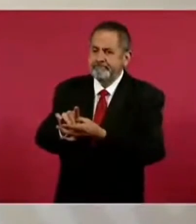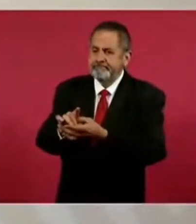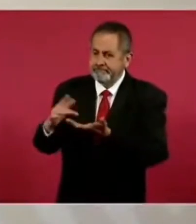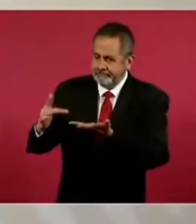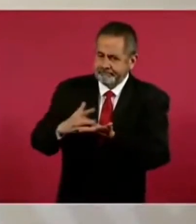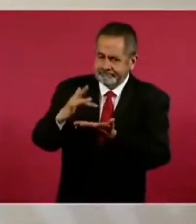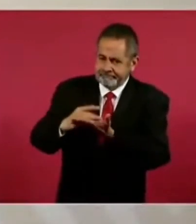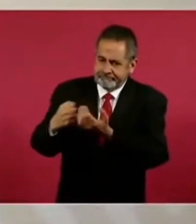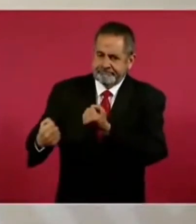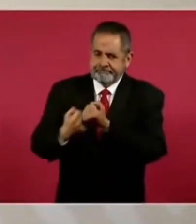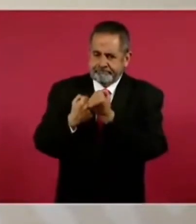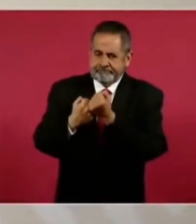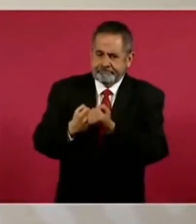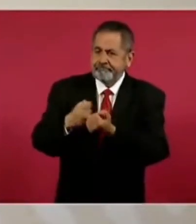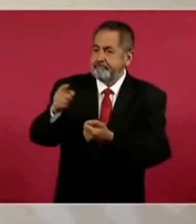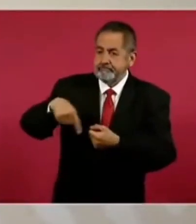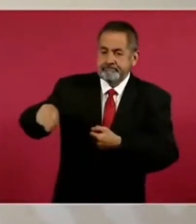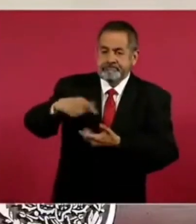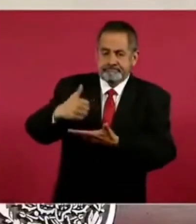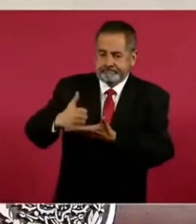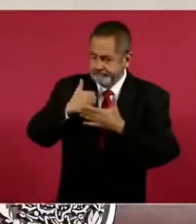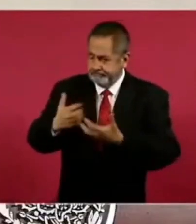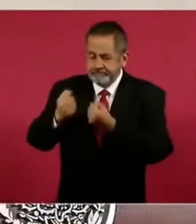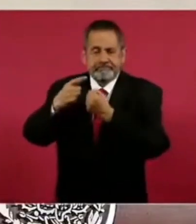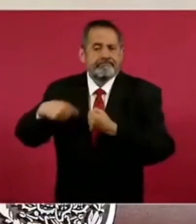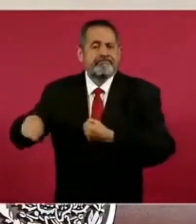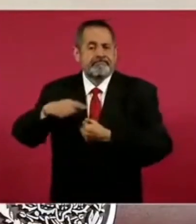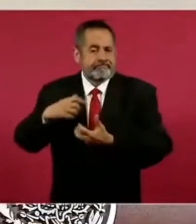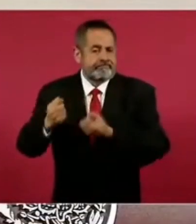Solo el pueblo puede salvar al pueblo.